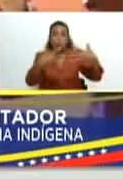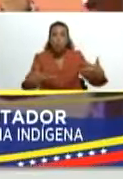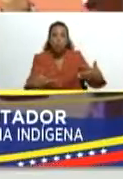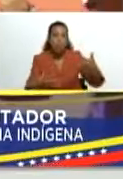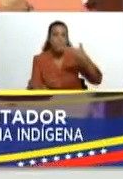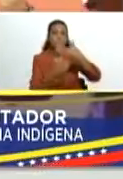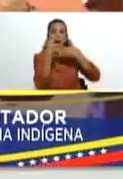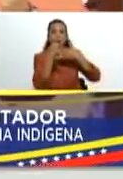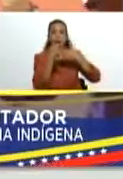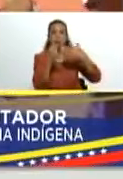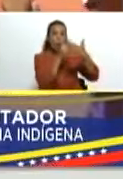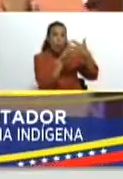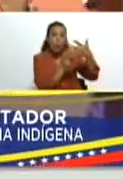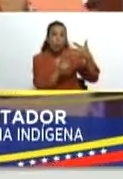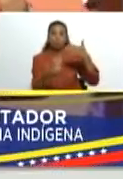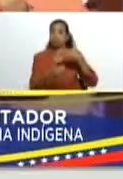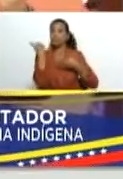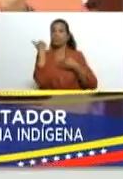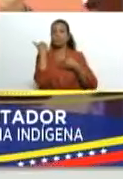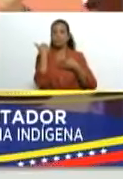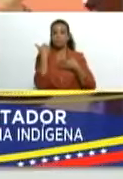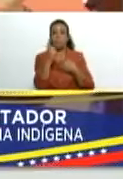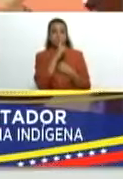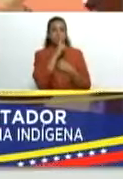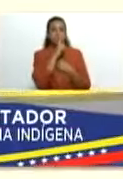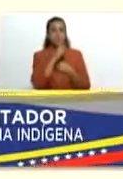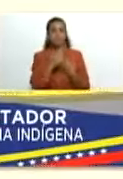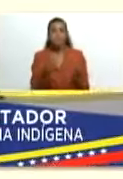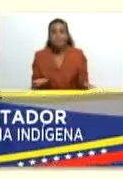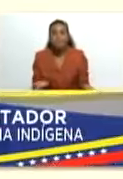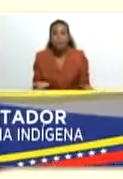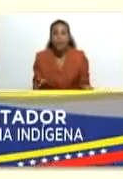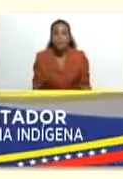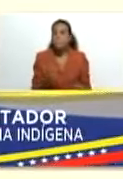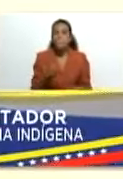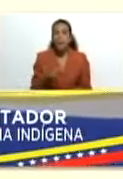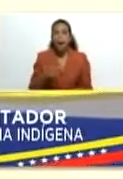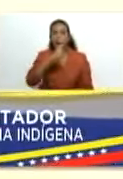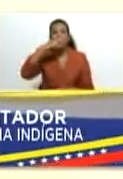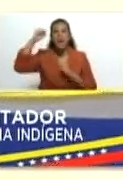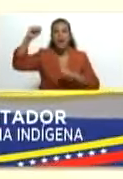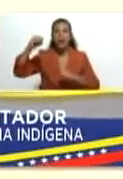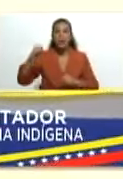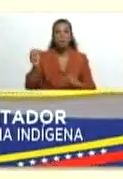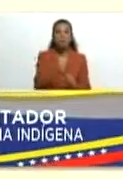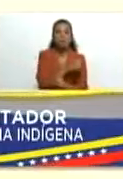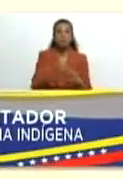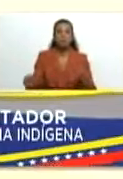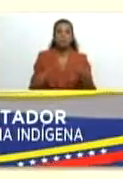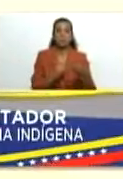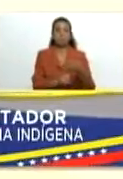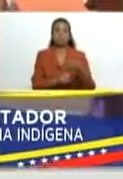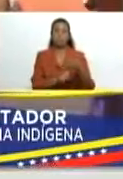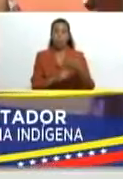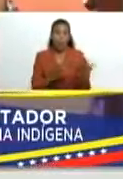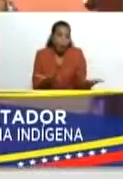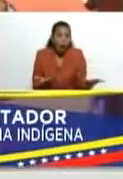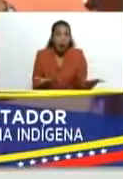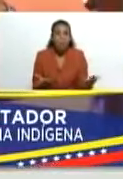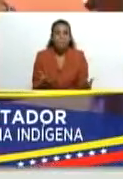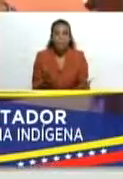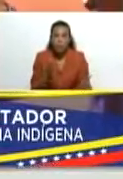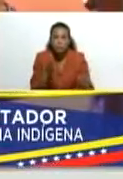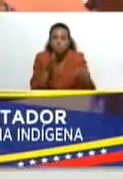sociales, me mete un algoritmo para que no pase de tanto, para que Maduro no pase, para achatarlo. Pero